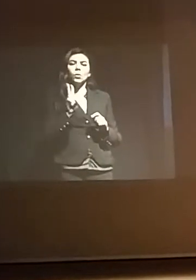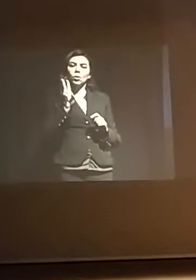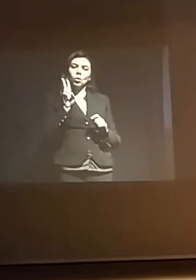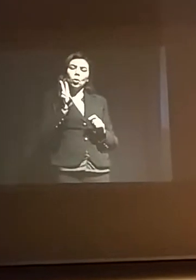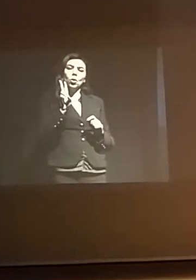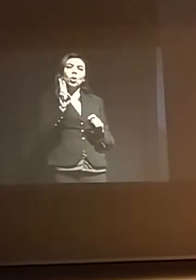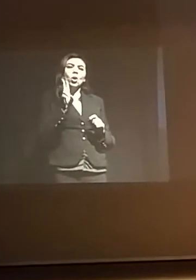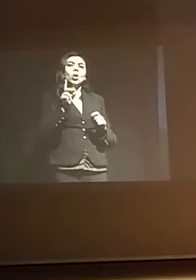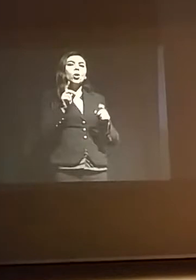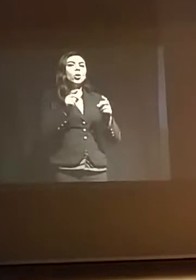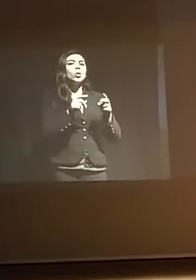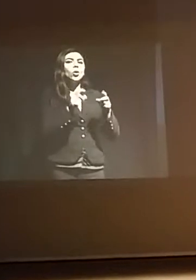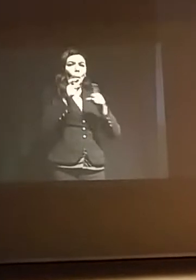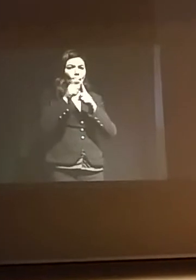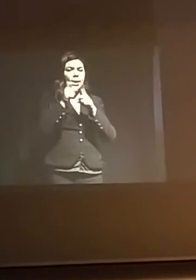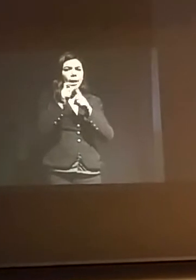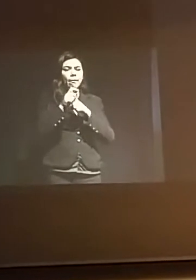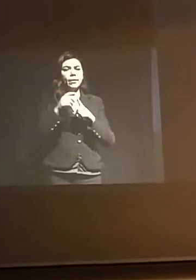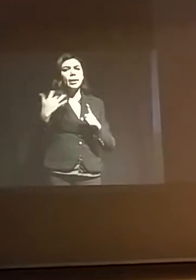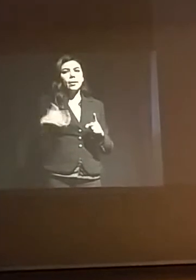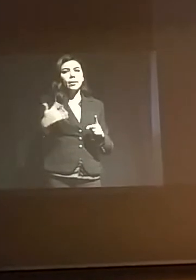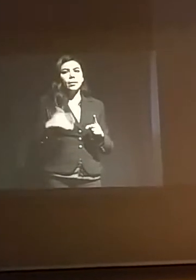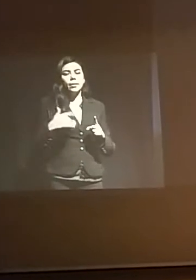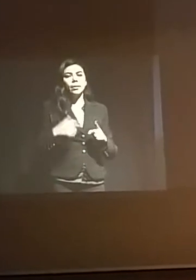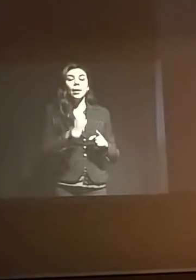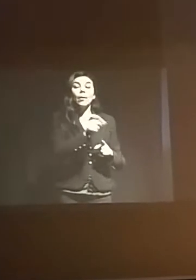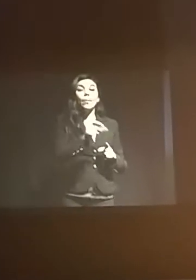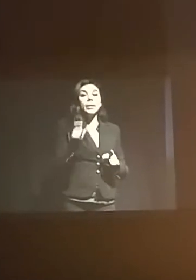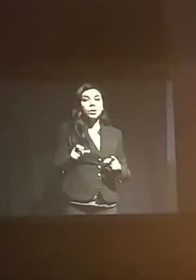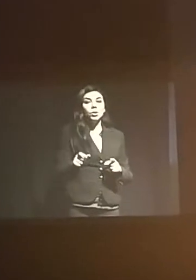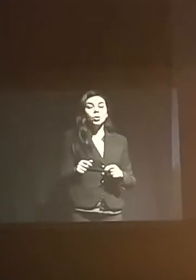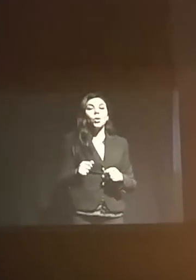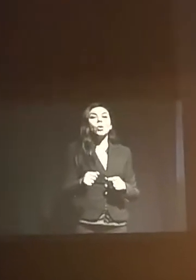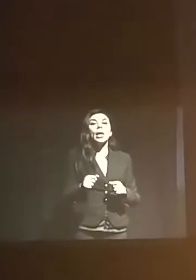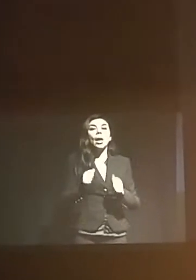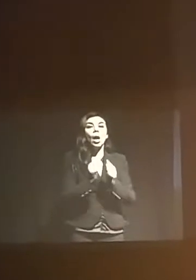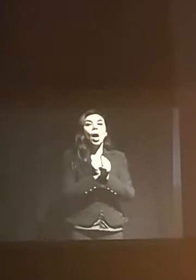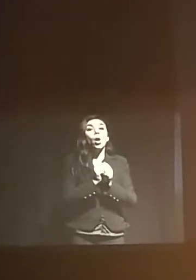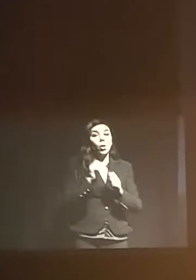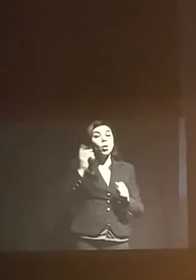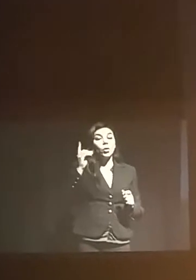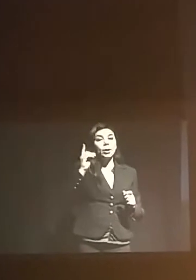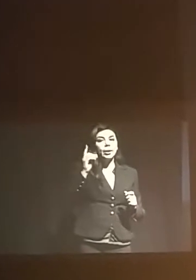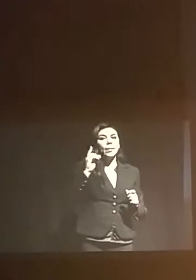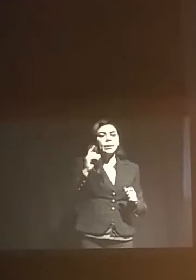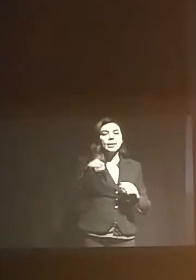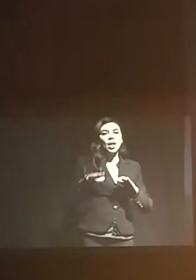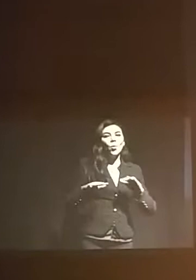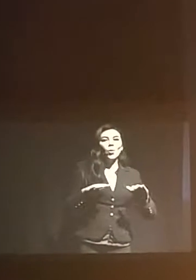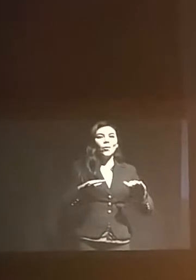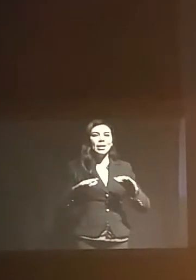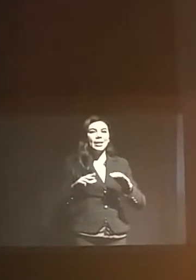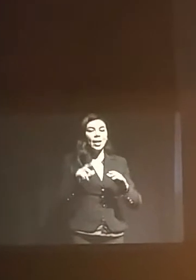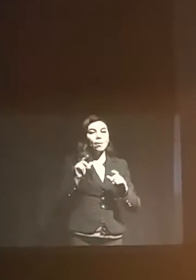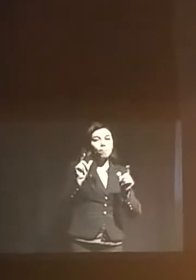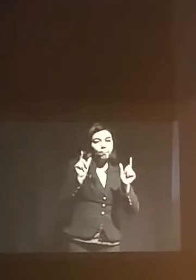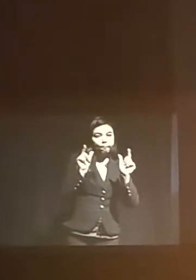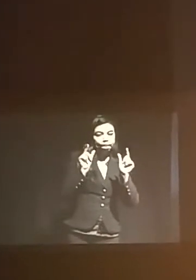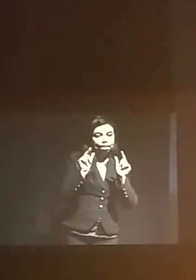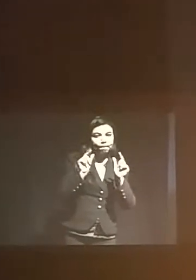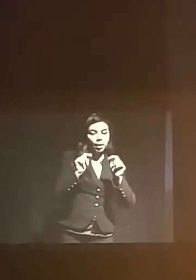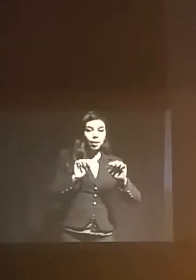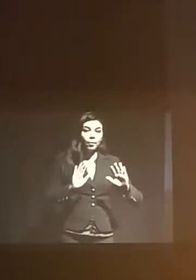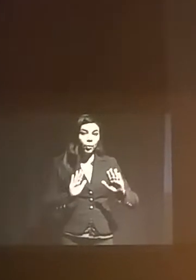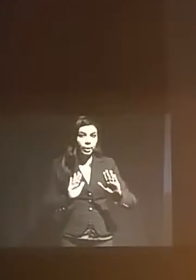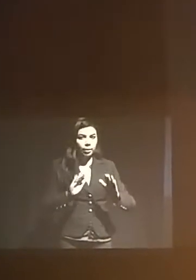dos conceptos fundamentales. Persona con discapacidad, persona con movilidad reducida. En esta lámina que vemos